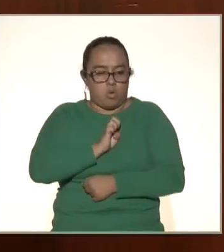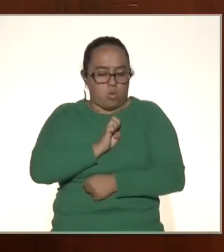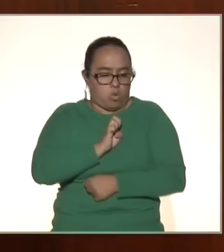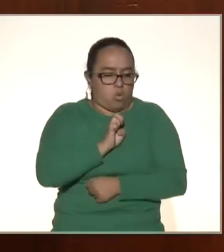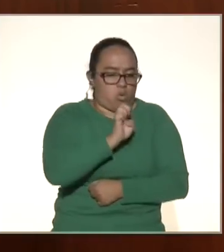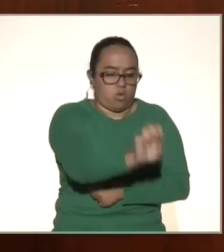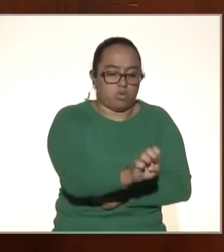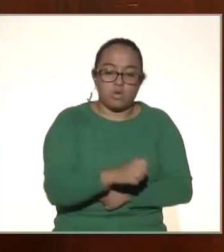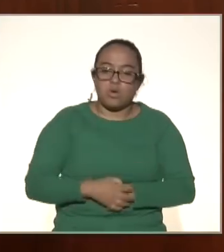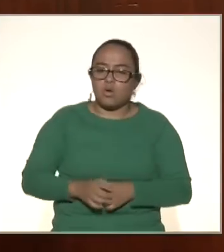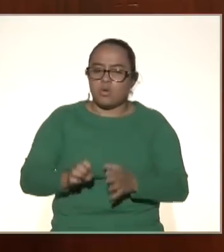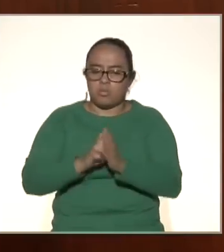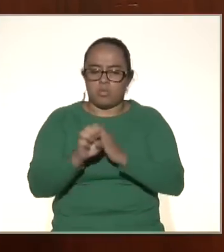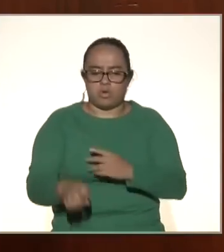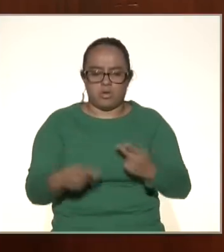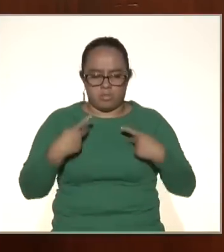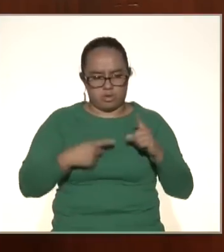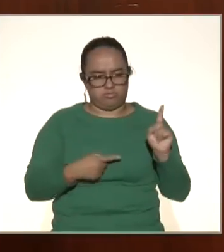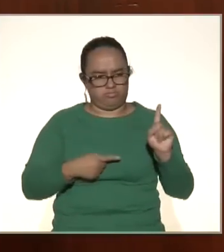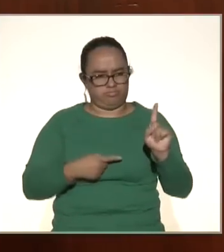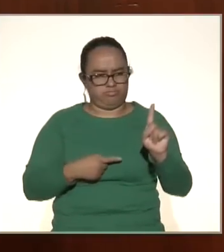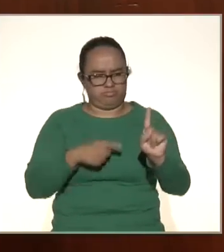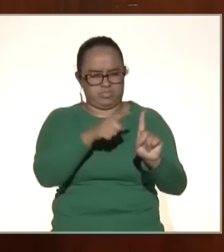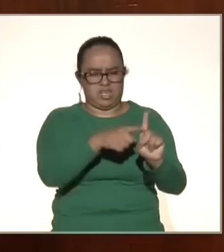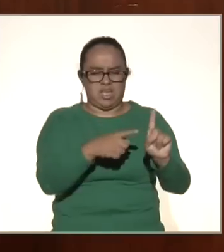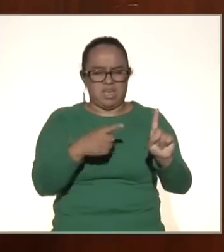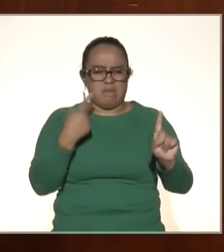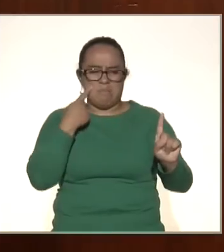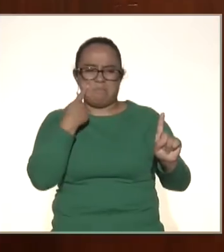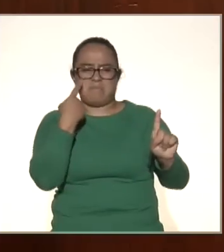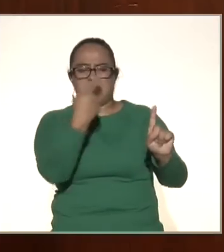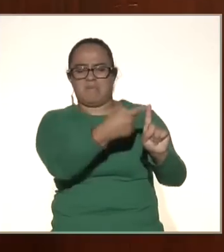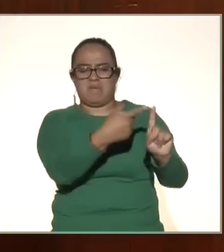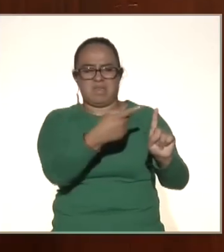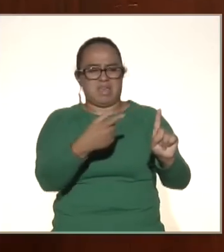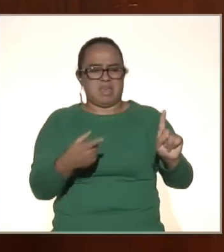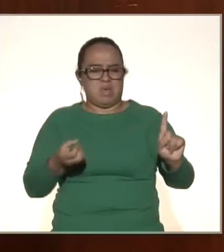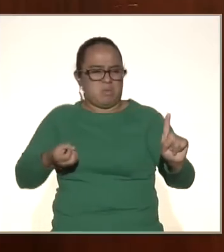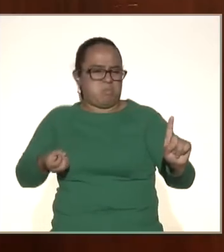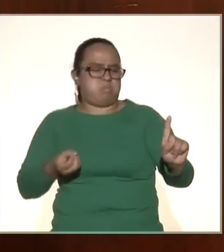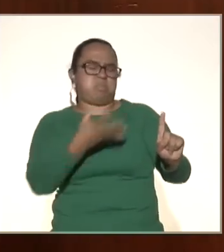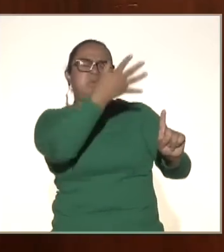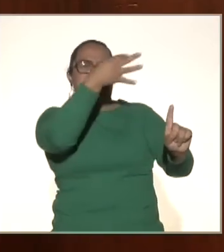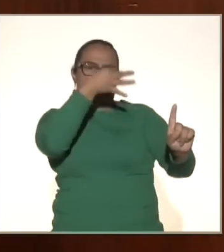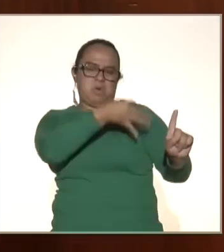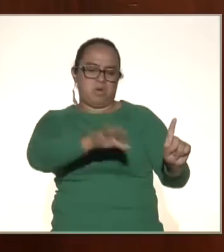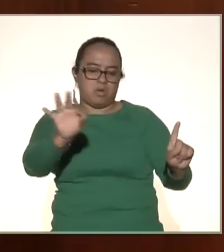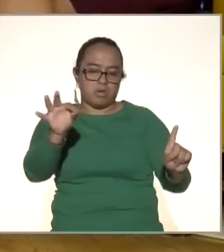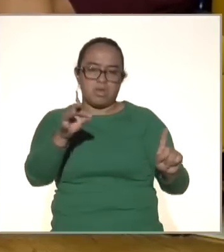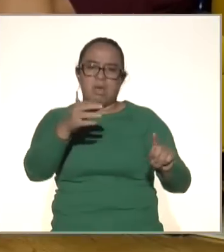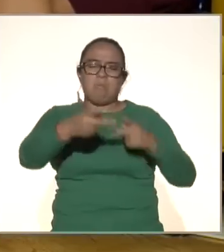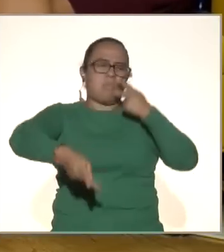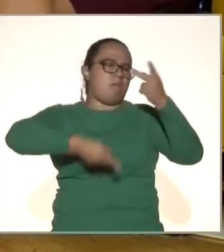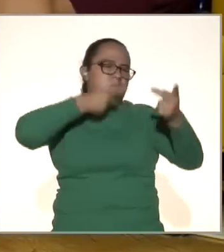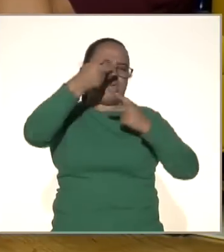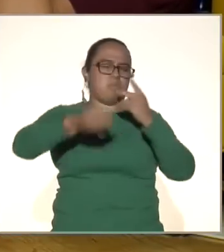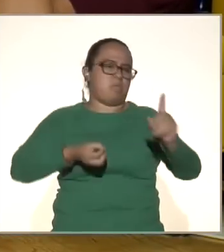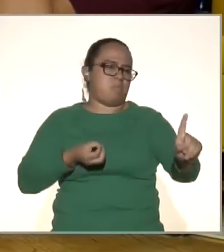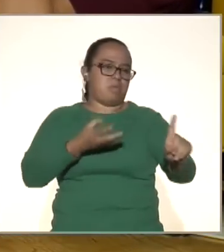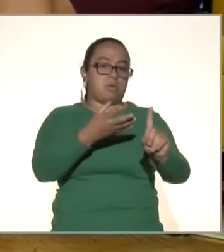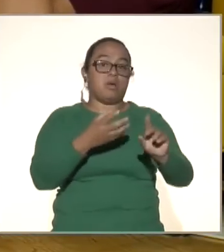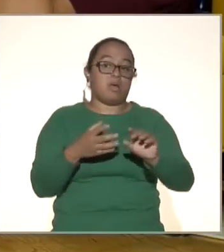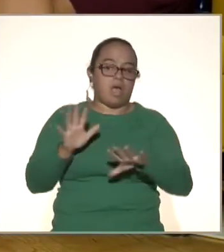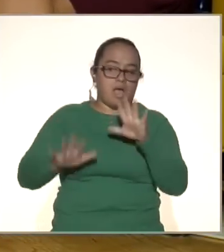pasa el tipo aborrecido y dices, ahí va ese tal por cual. Te desbocas, inclusive con tu